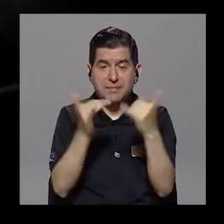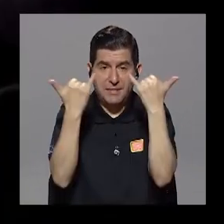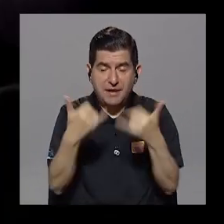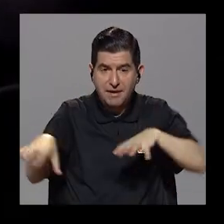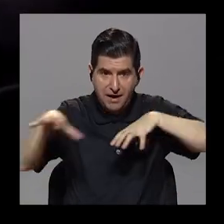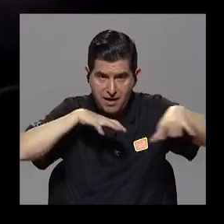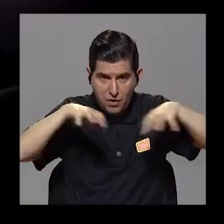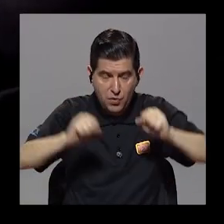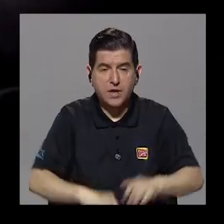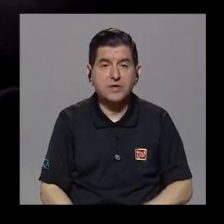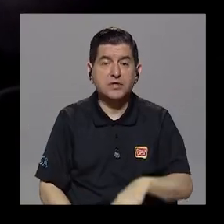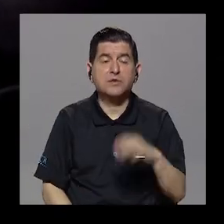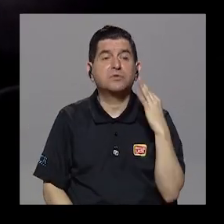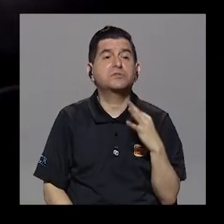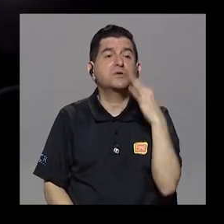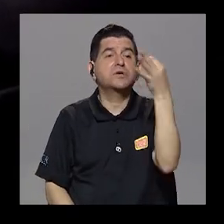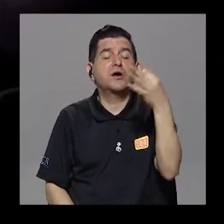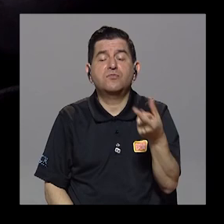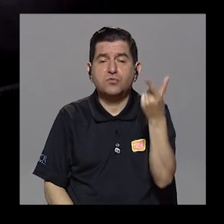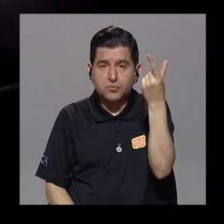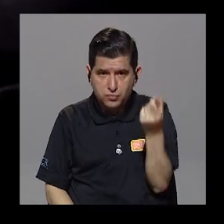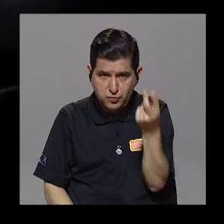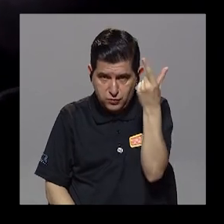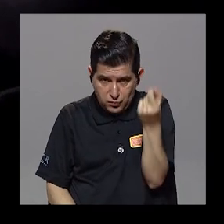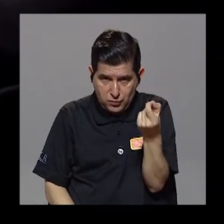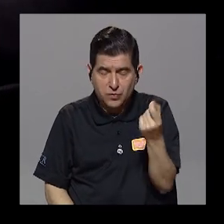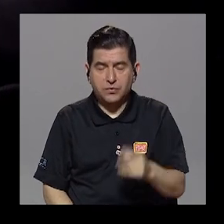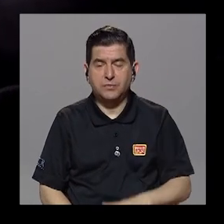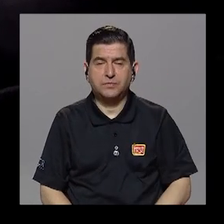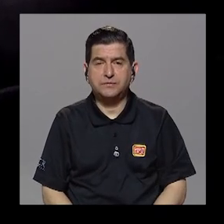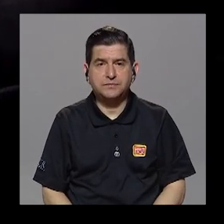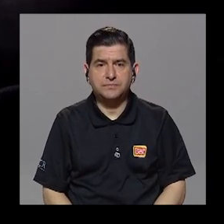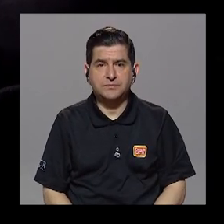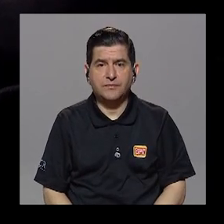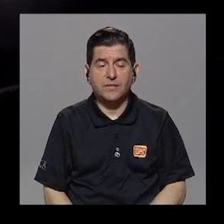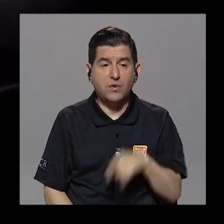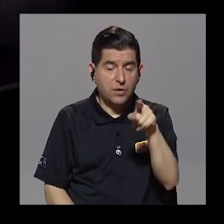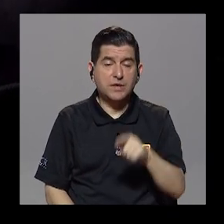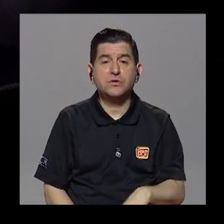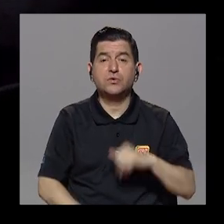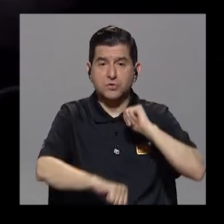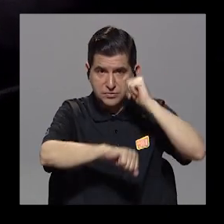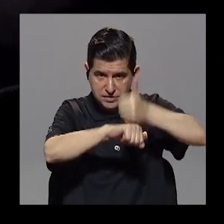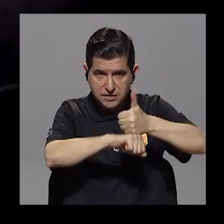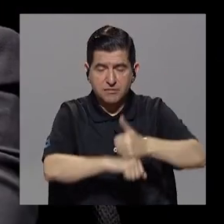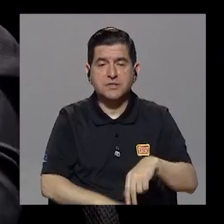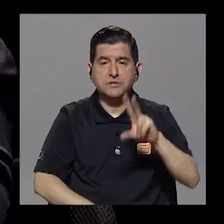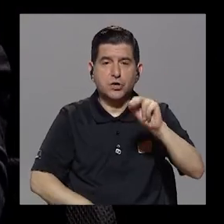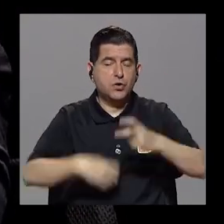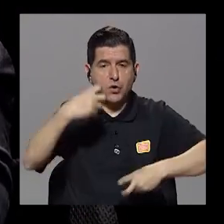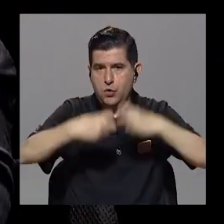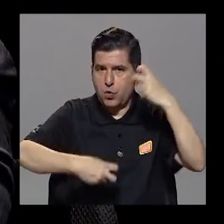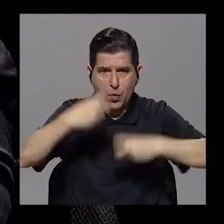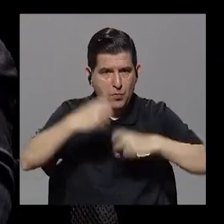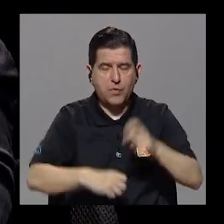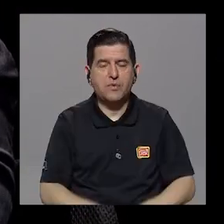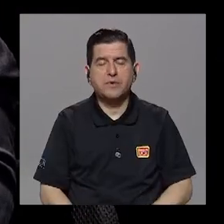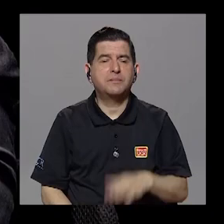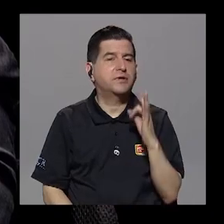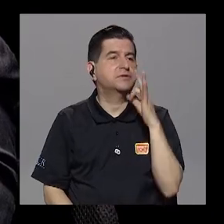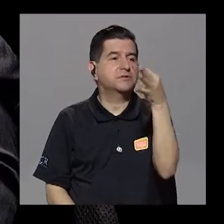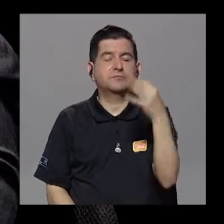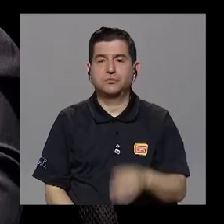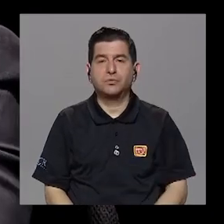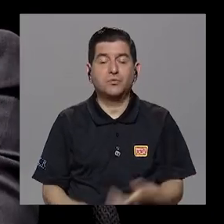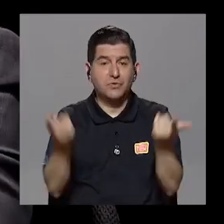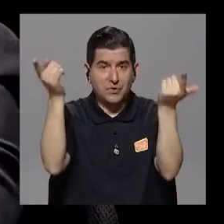hoy están activos y algún día serán pensionados, cuando eso se concrete no vaya a haber problemas en el largo